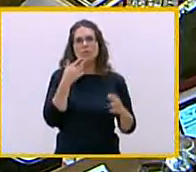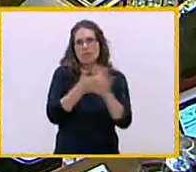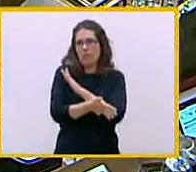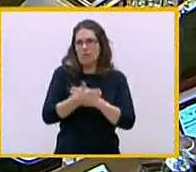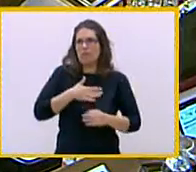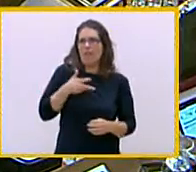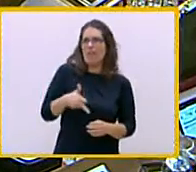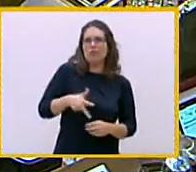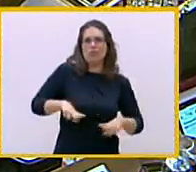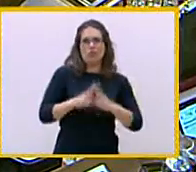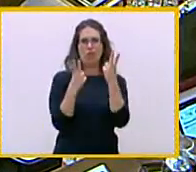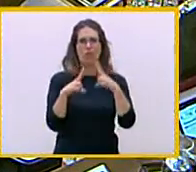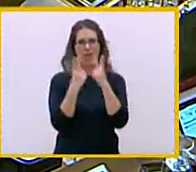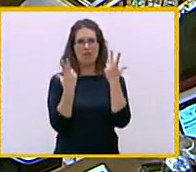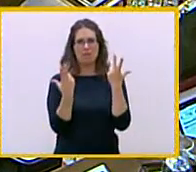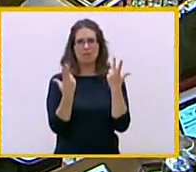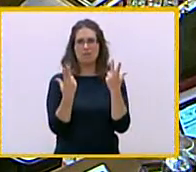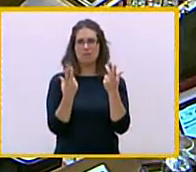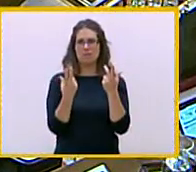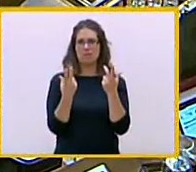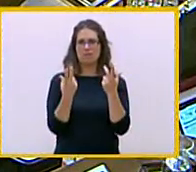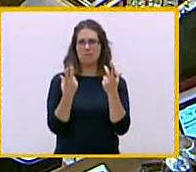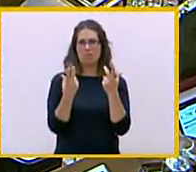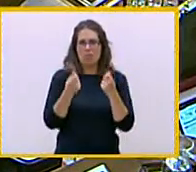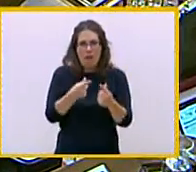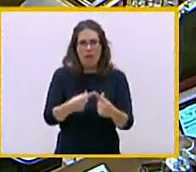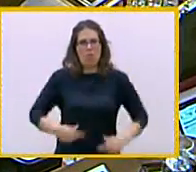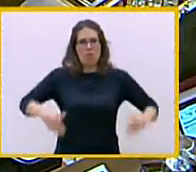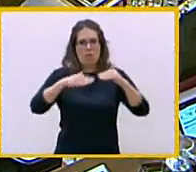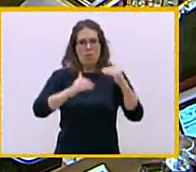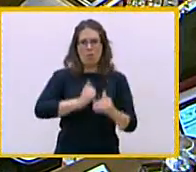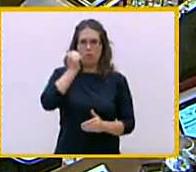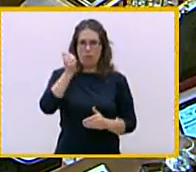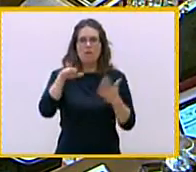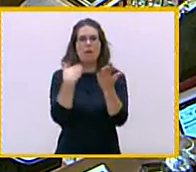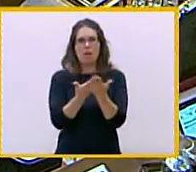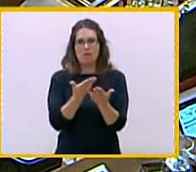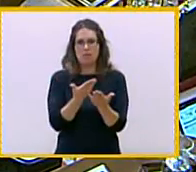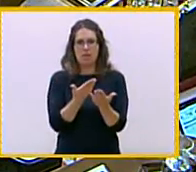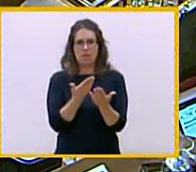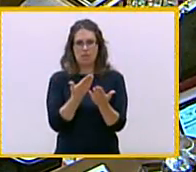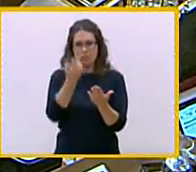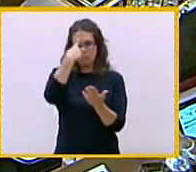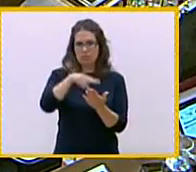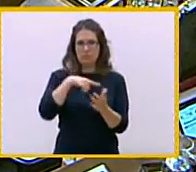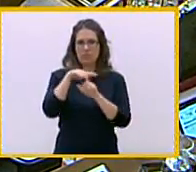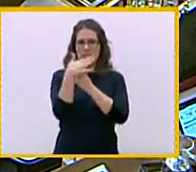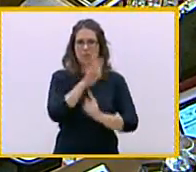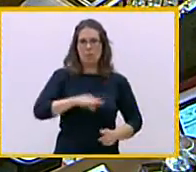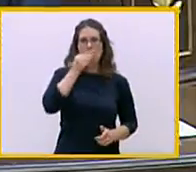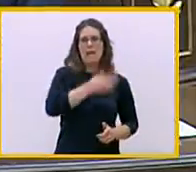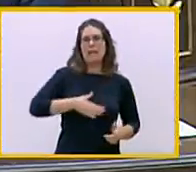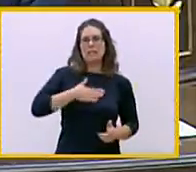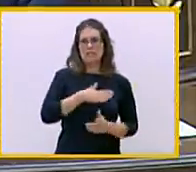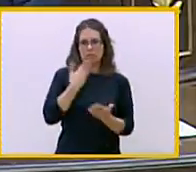que representa una mayor igualdad de oportunidades y la determinación de lo que es el estado del bienestar. Las